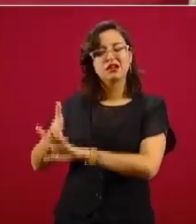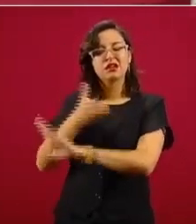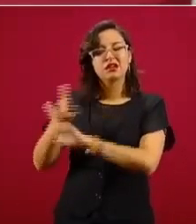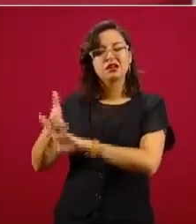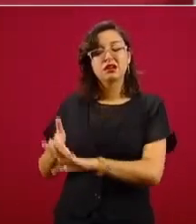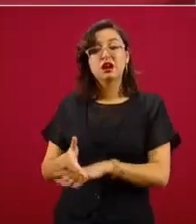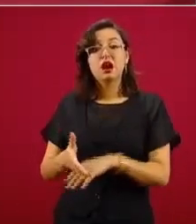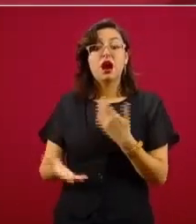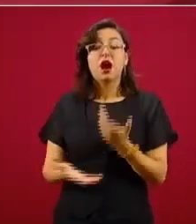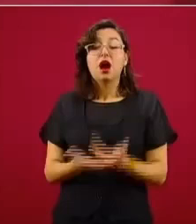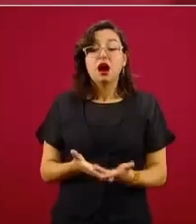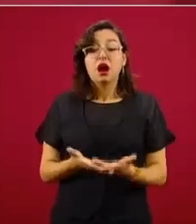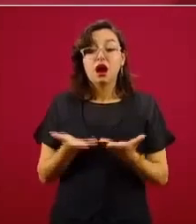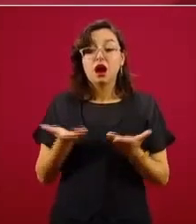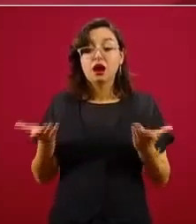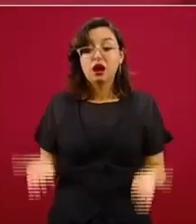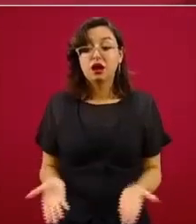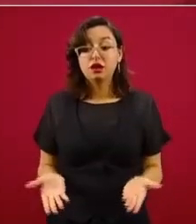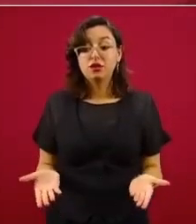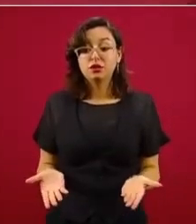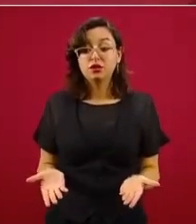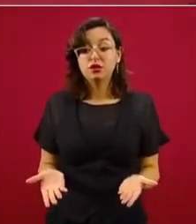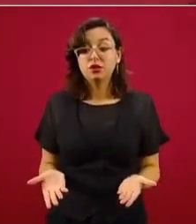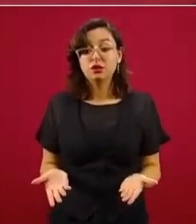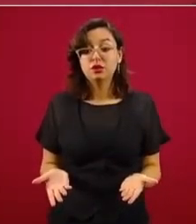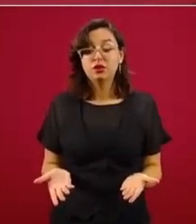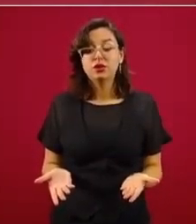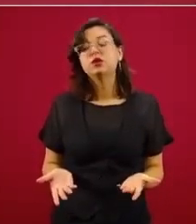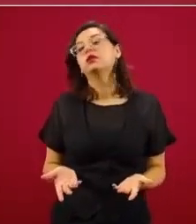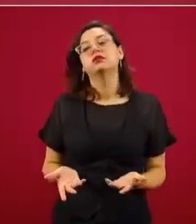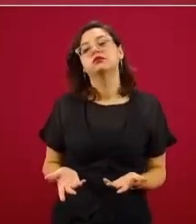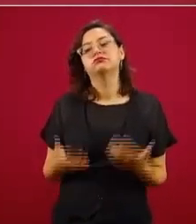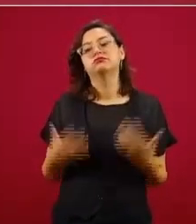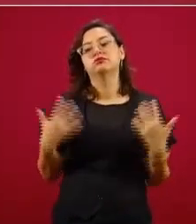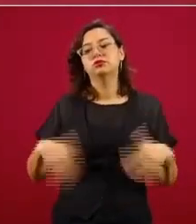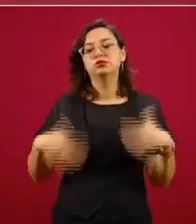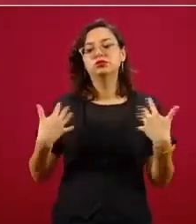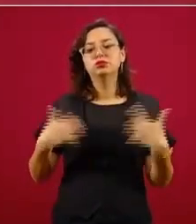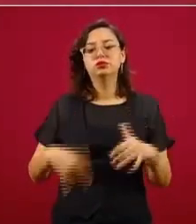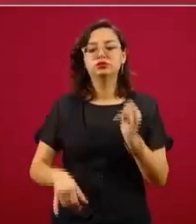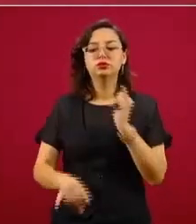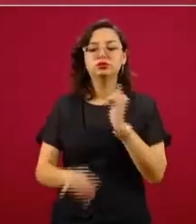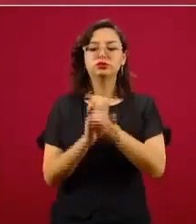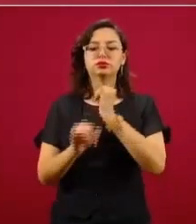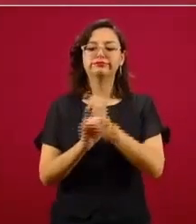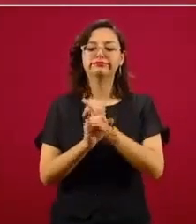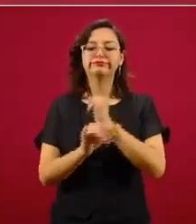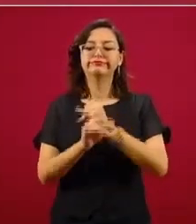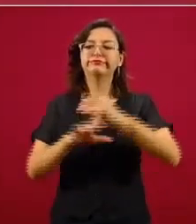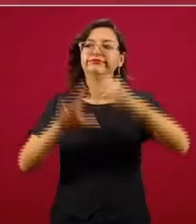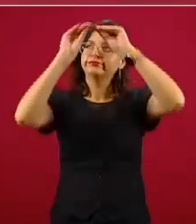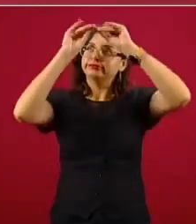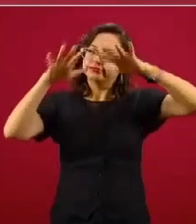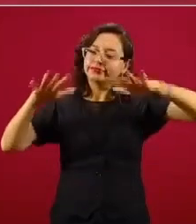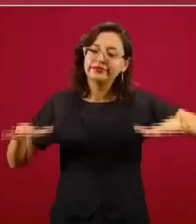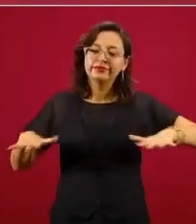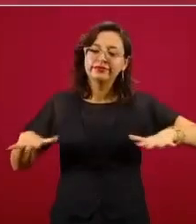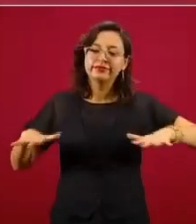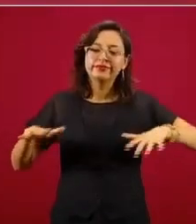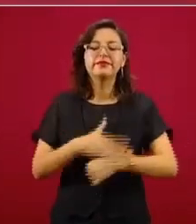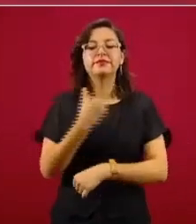Entonces, ahora, por eso hablo de las benditas redes sociales, porque eso